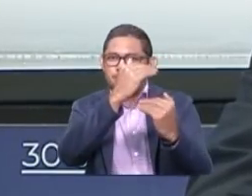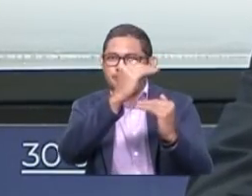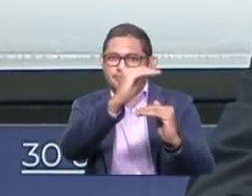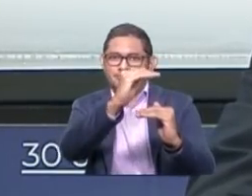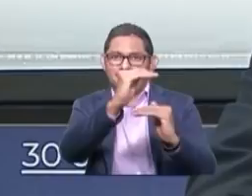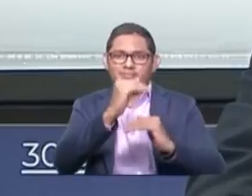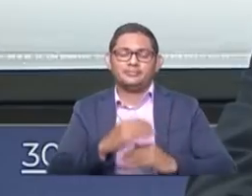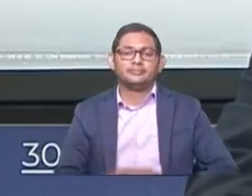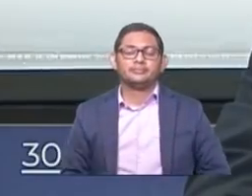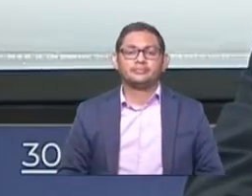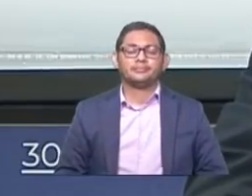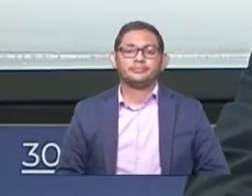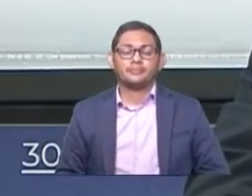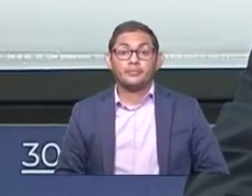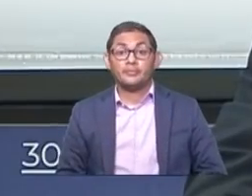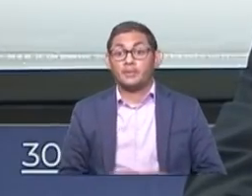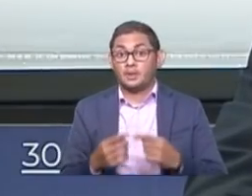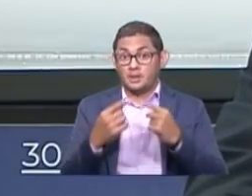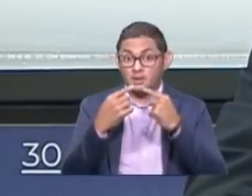Queremos informar